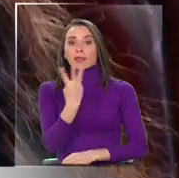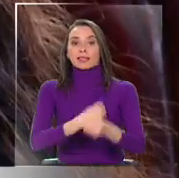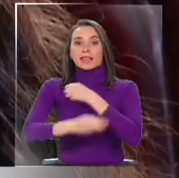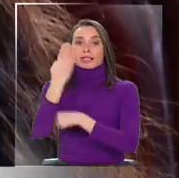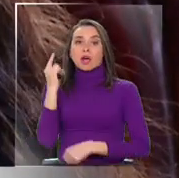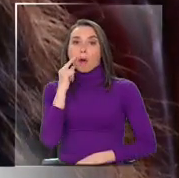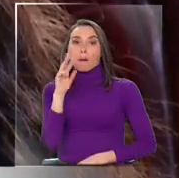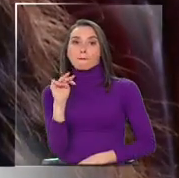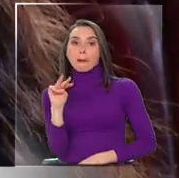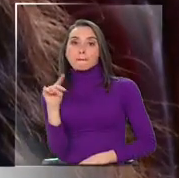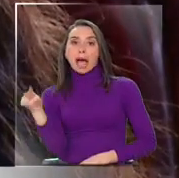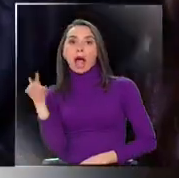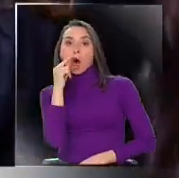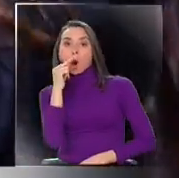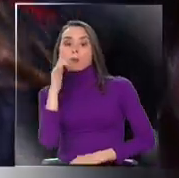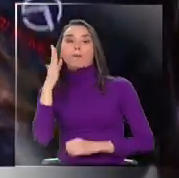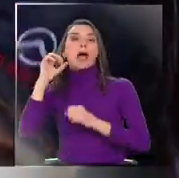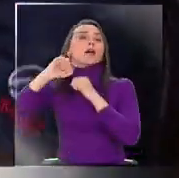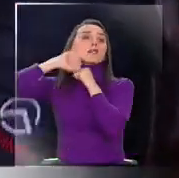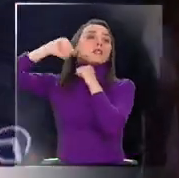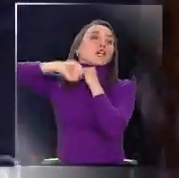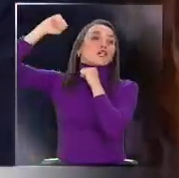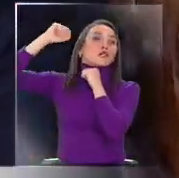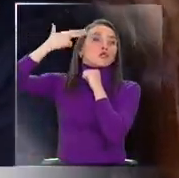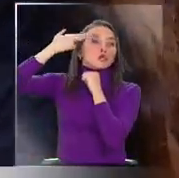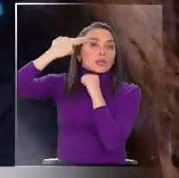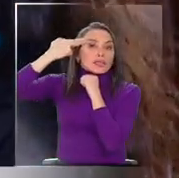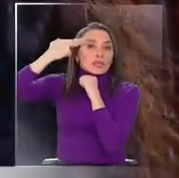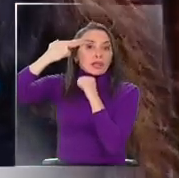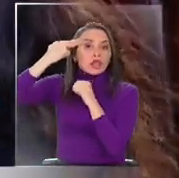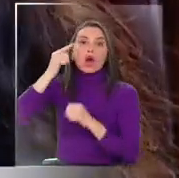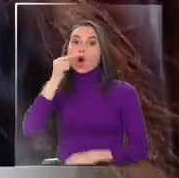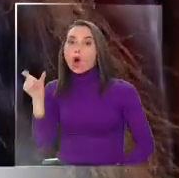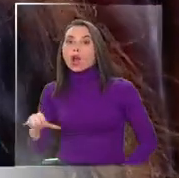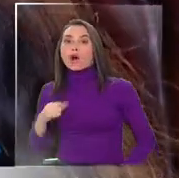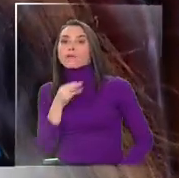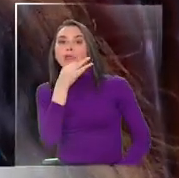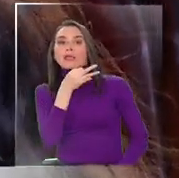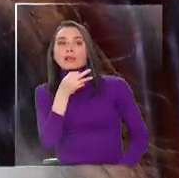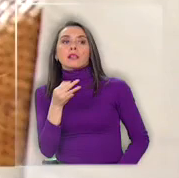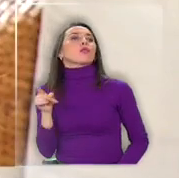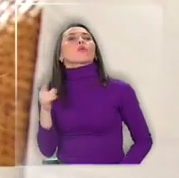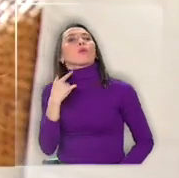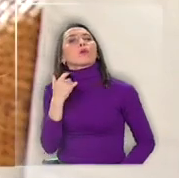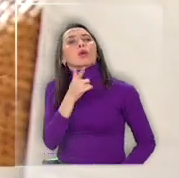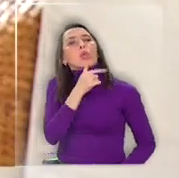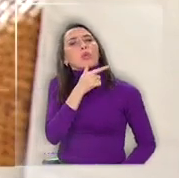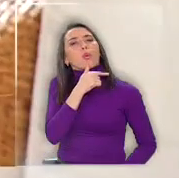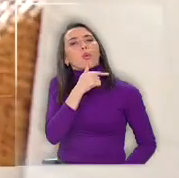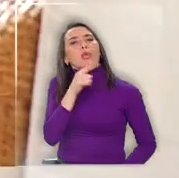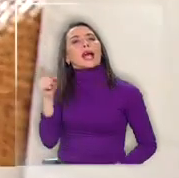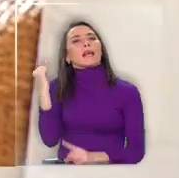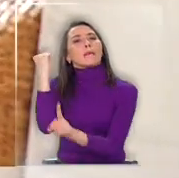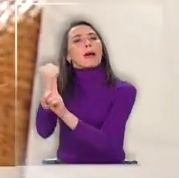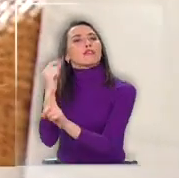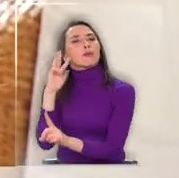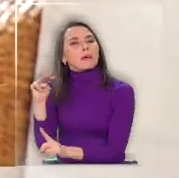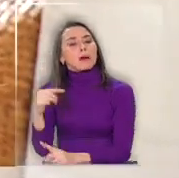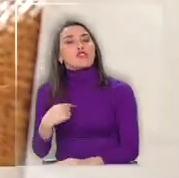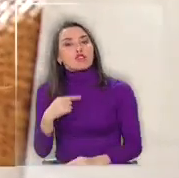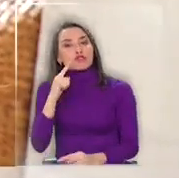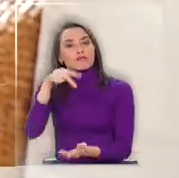mamá de él supuestamente se suicidó. Así por lo menos asegura el joven. ¿Por qué tienes duda de que no fue así? Yo estuve en el lugar.